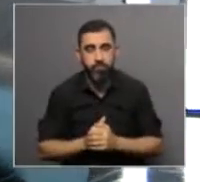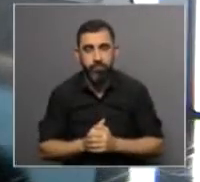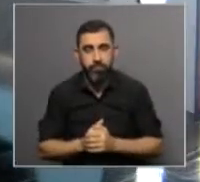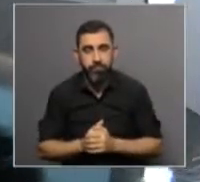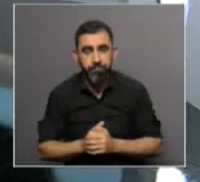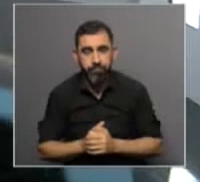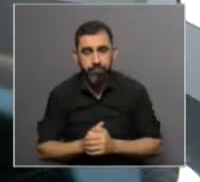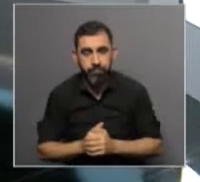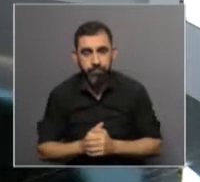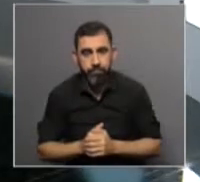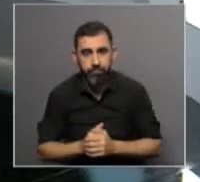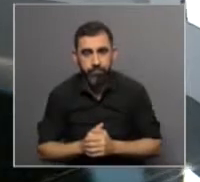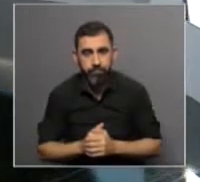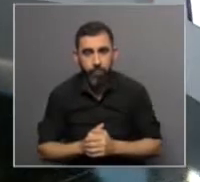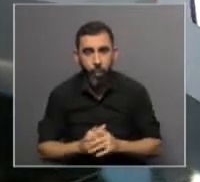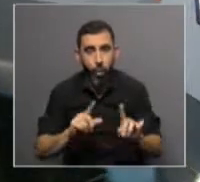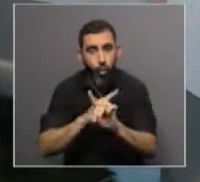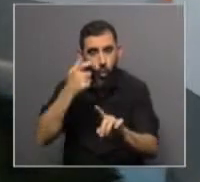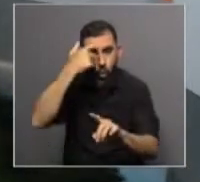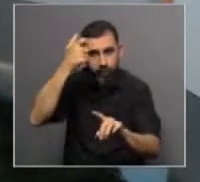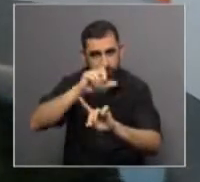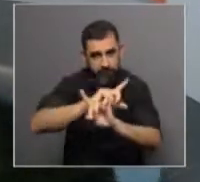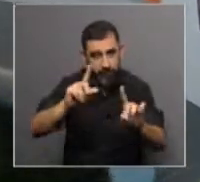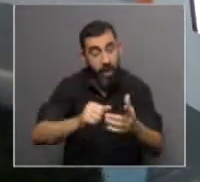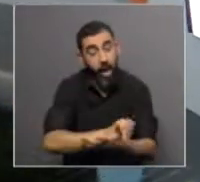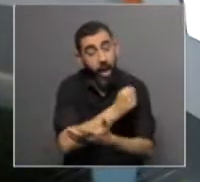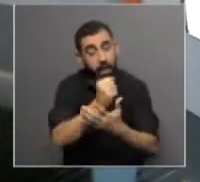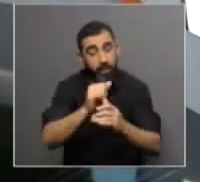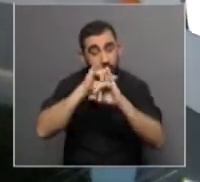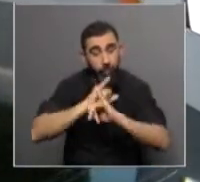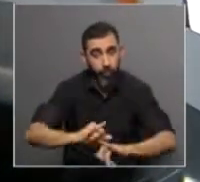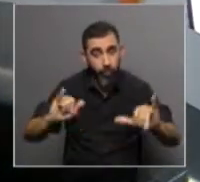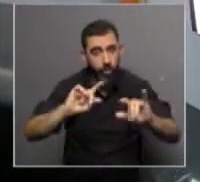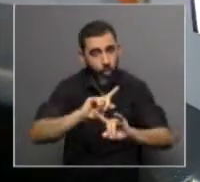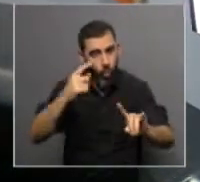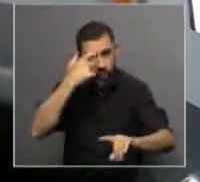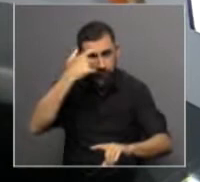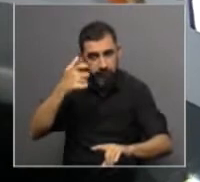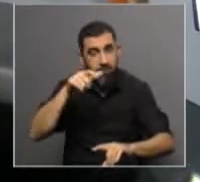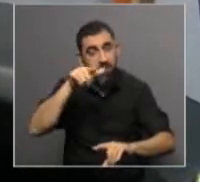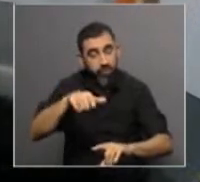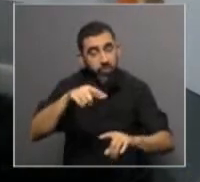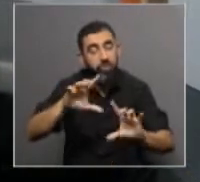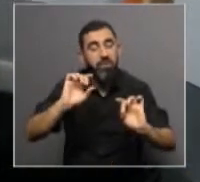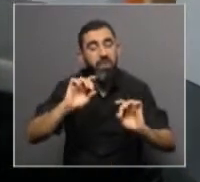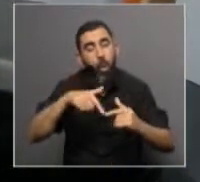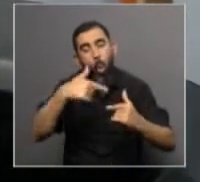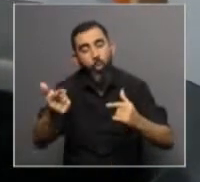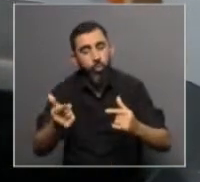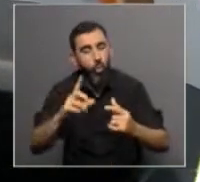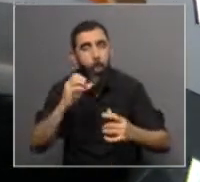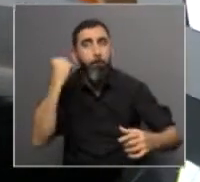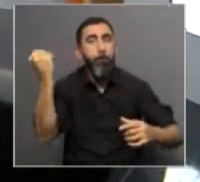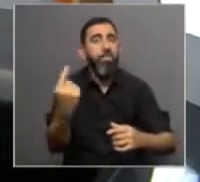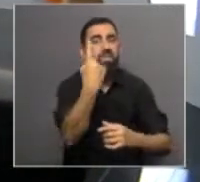publicada, por lo tanto no es ciencia, ¿no? Hasta que no está publicado, algo no es ciencia, es que ese es un yacimiento secundario, que